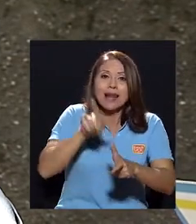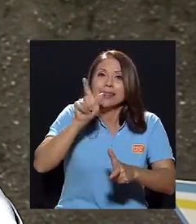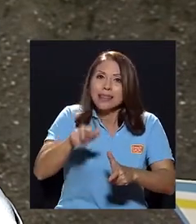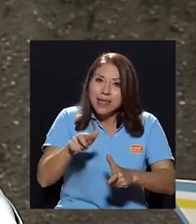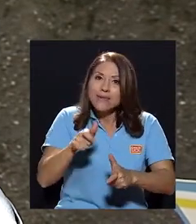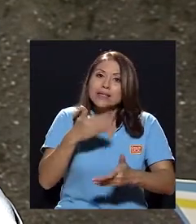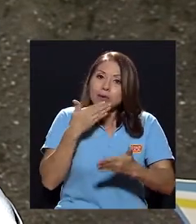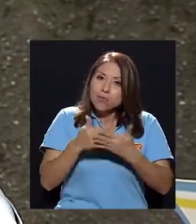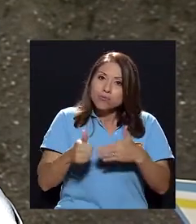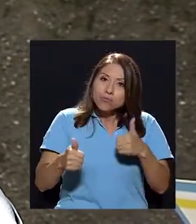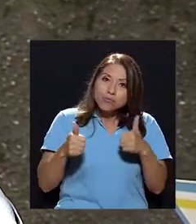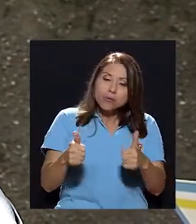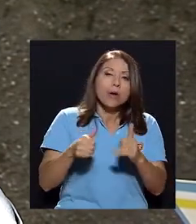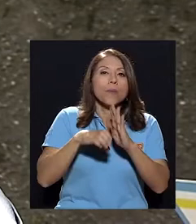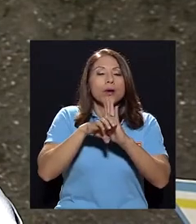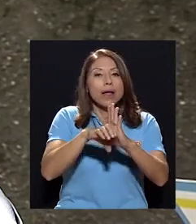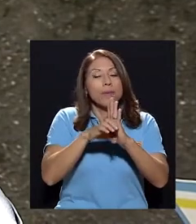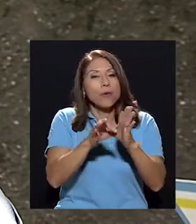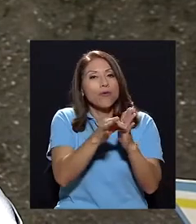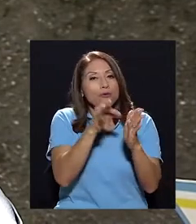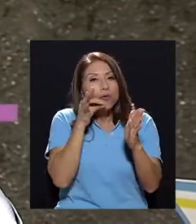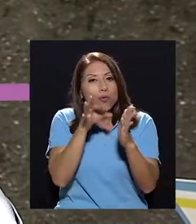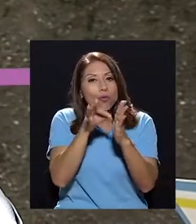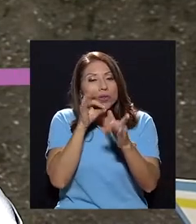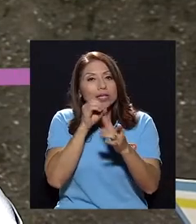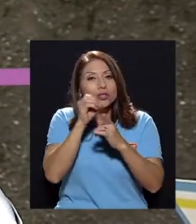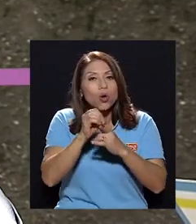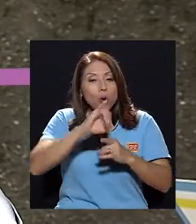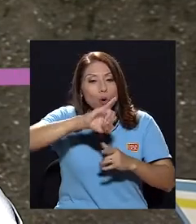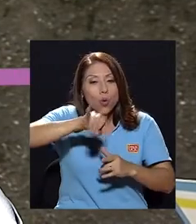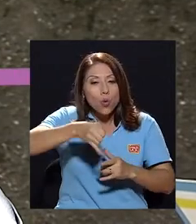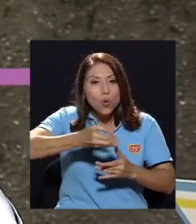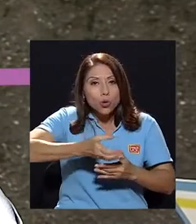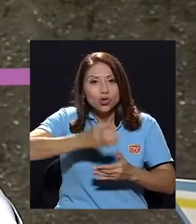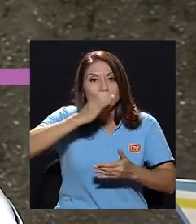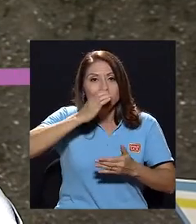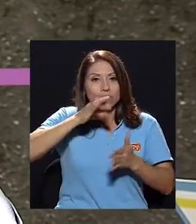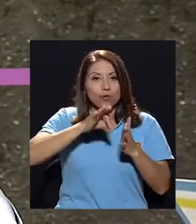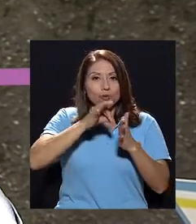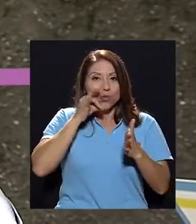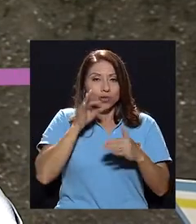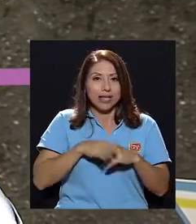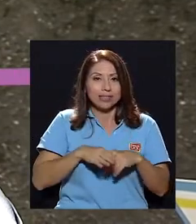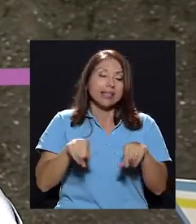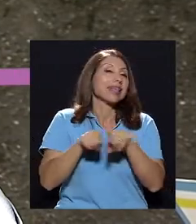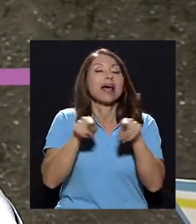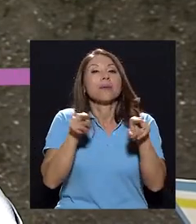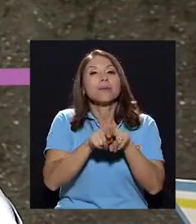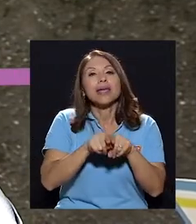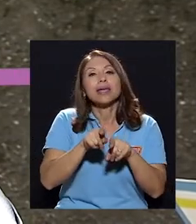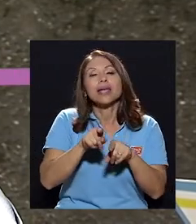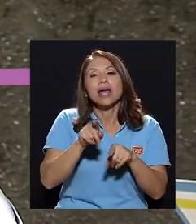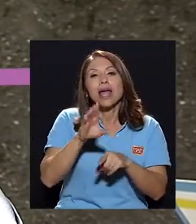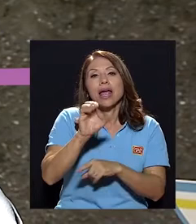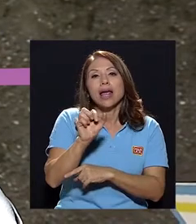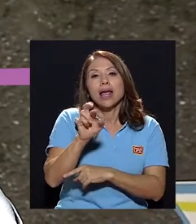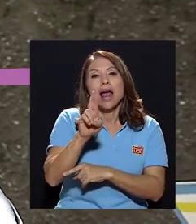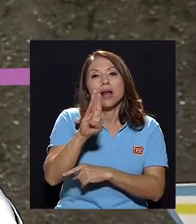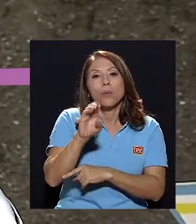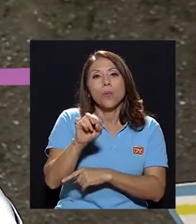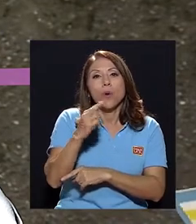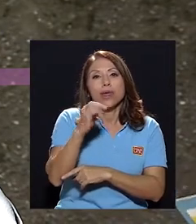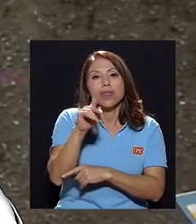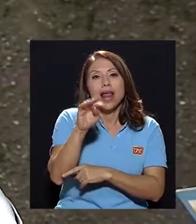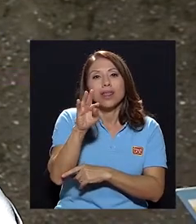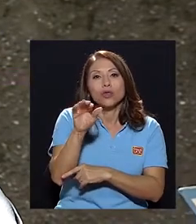sean frutas, que sean jugos de frutas, los carbohidratos sencillos, complejos, ¿verdad? Digamos, la